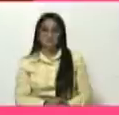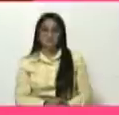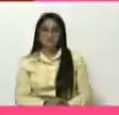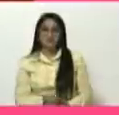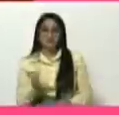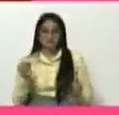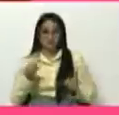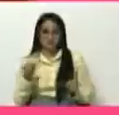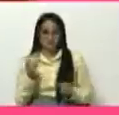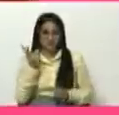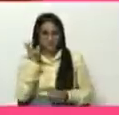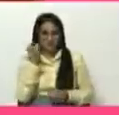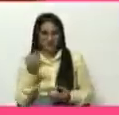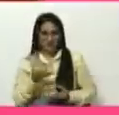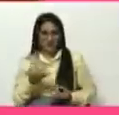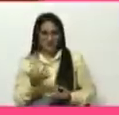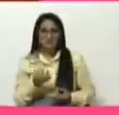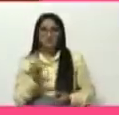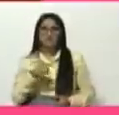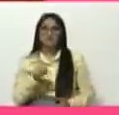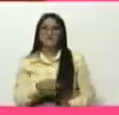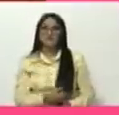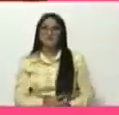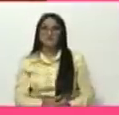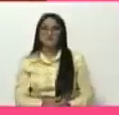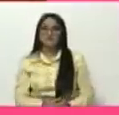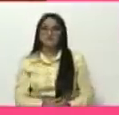sí circunstancial?